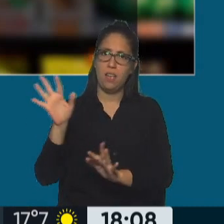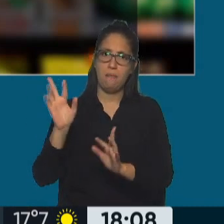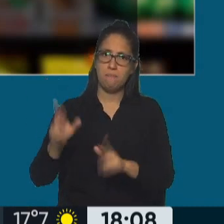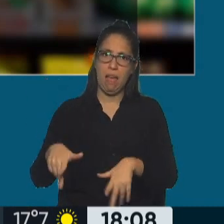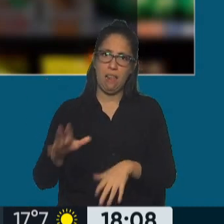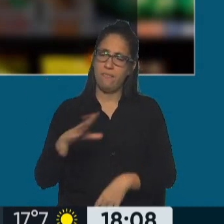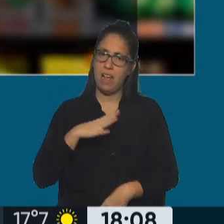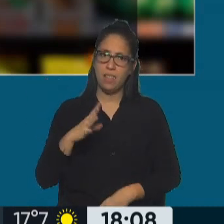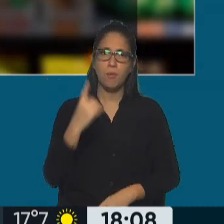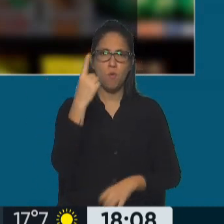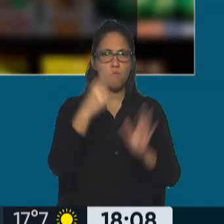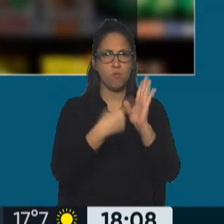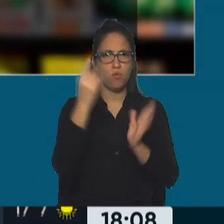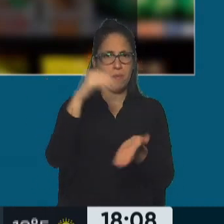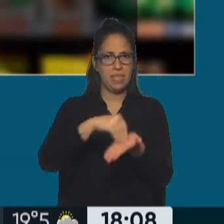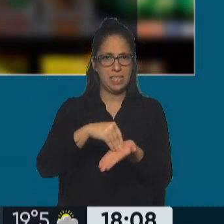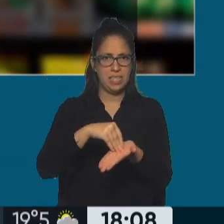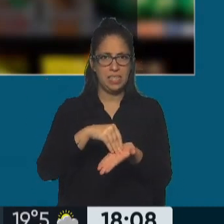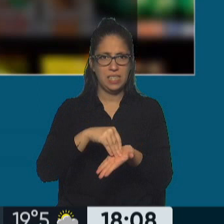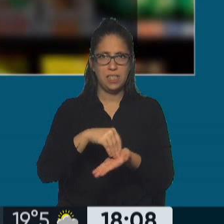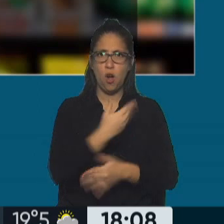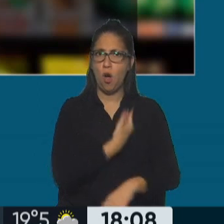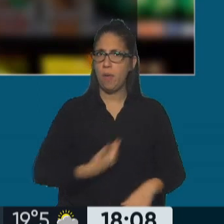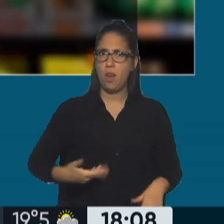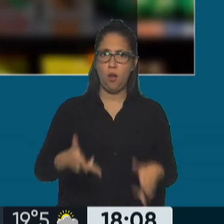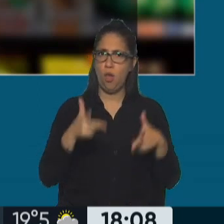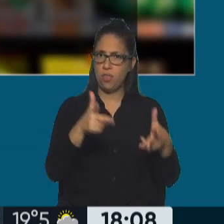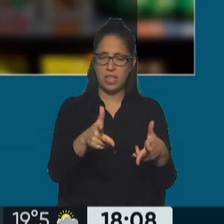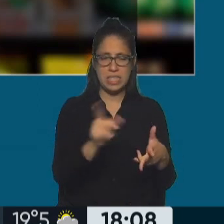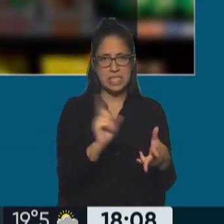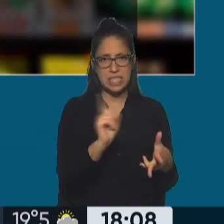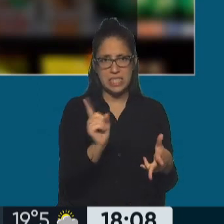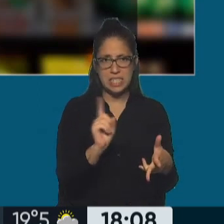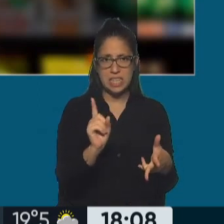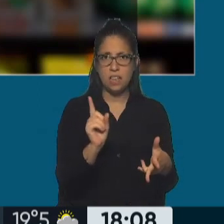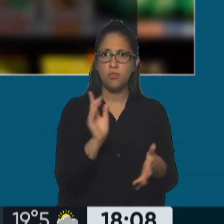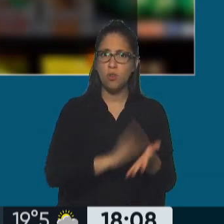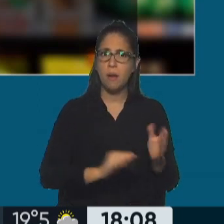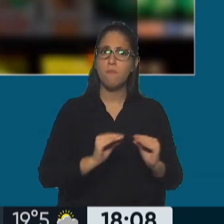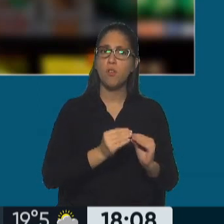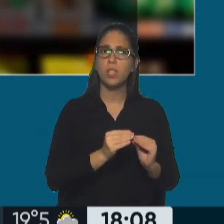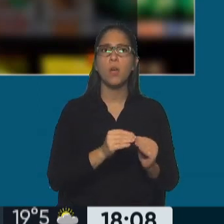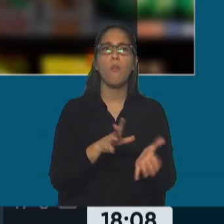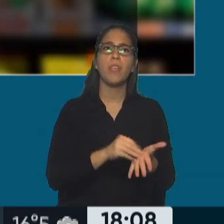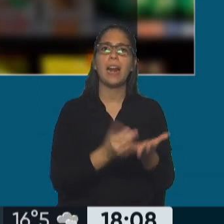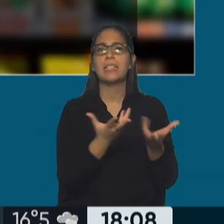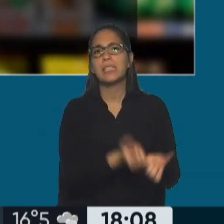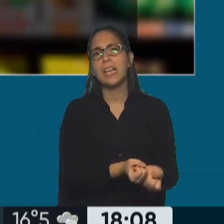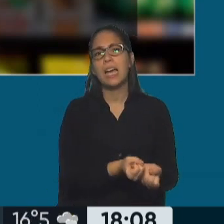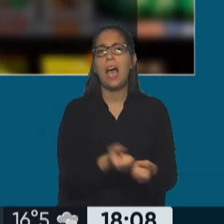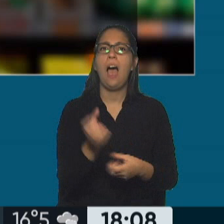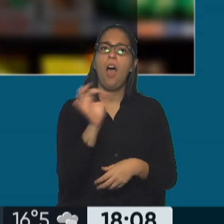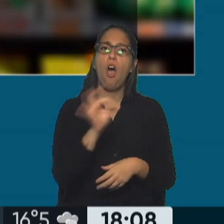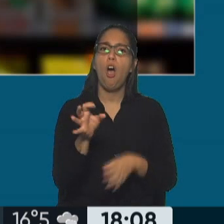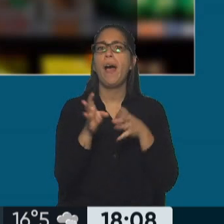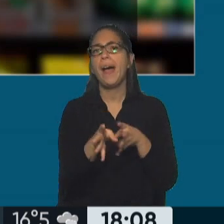diría que hay un elemento más, que no, ni el gobierno lo dice cuando plantea que acá la causa tiene que ver con la sequía o con la